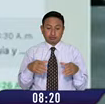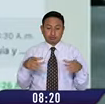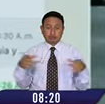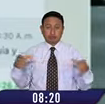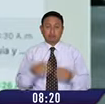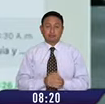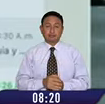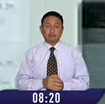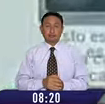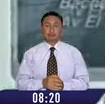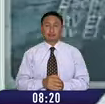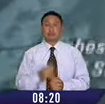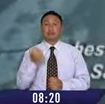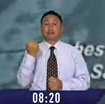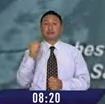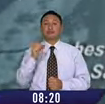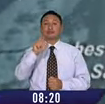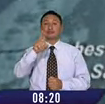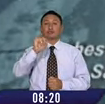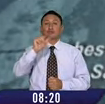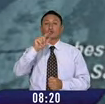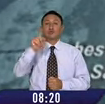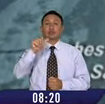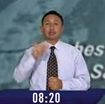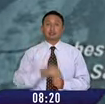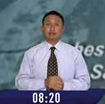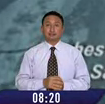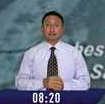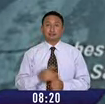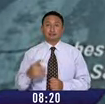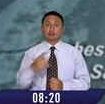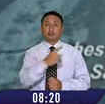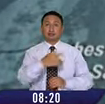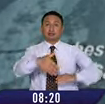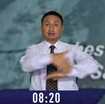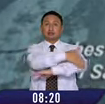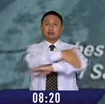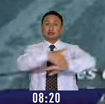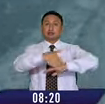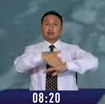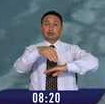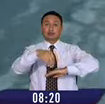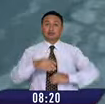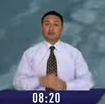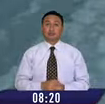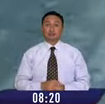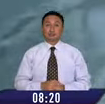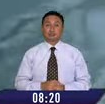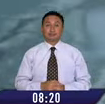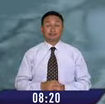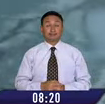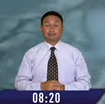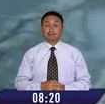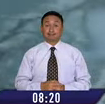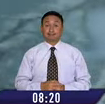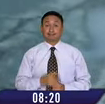Suiza y Checoslovaquia. Vean esto, Sansa, la avenida República, El Salvador y Checoslovaquia, qué bárbaro,